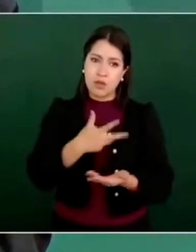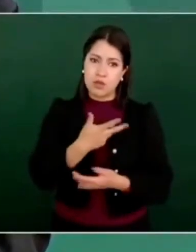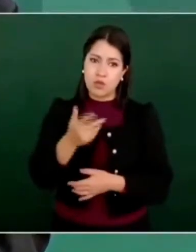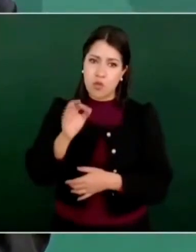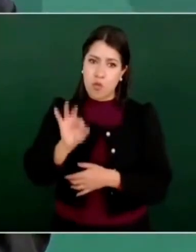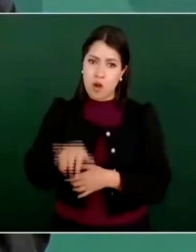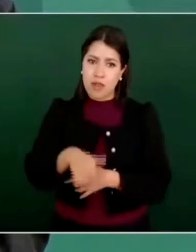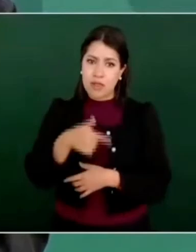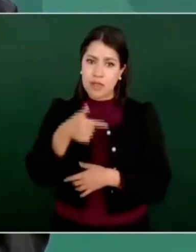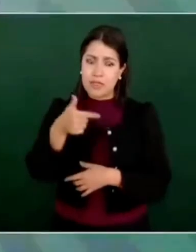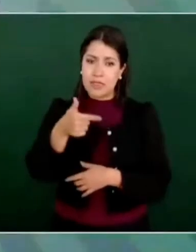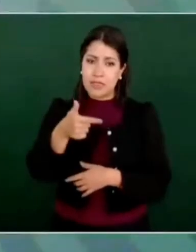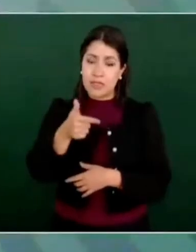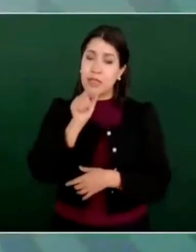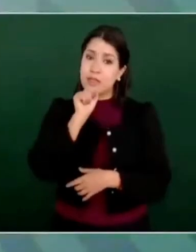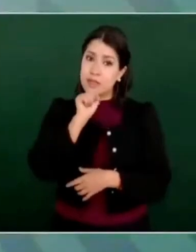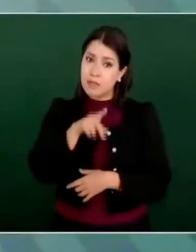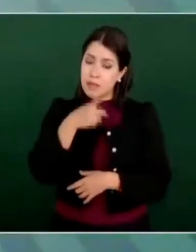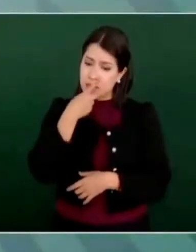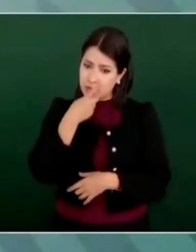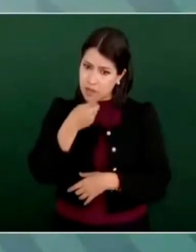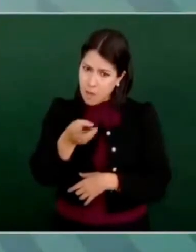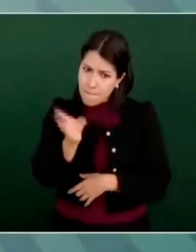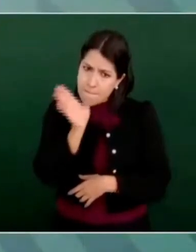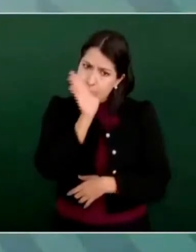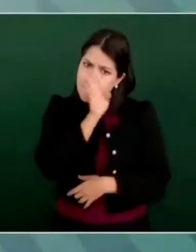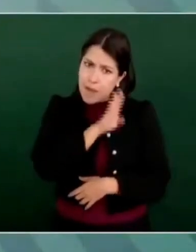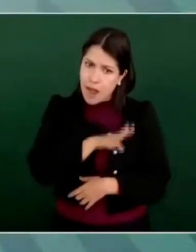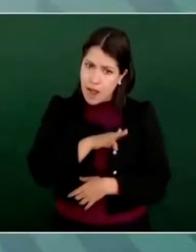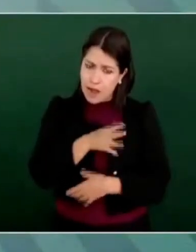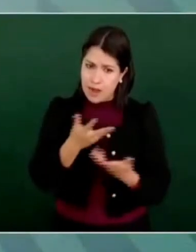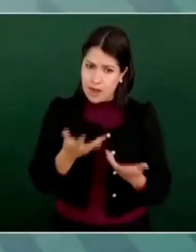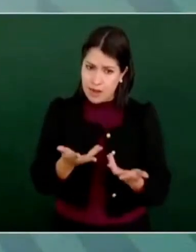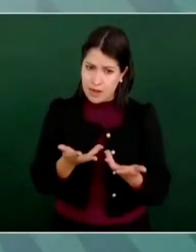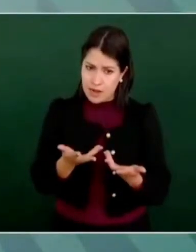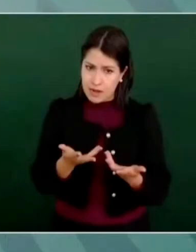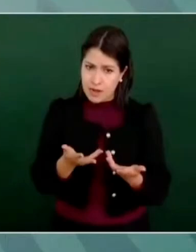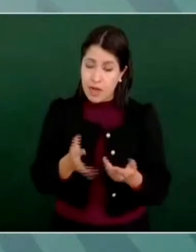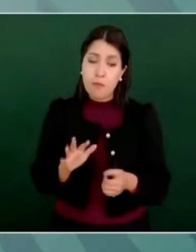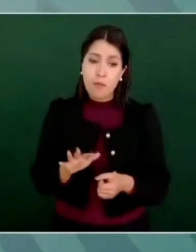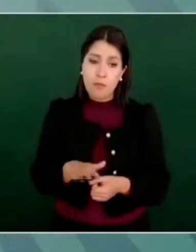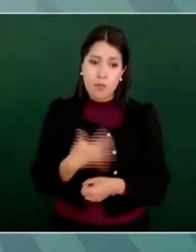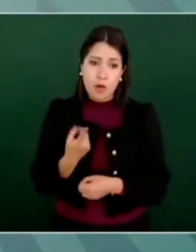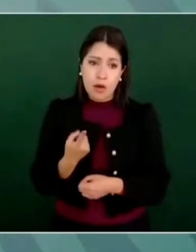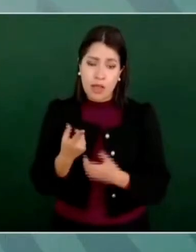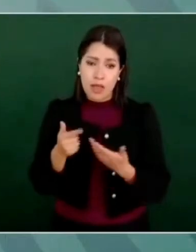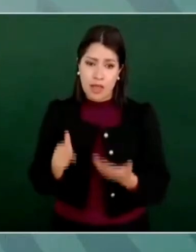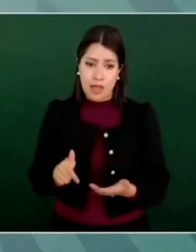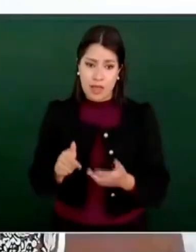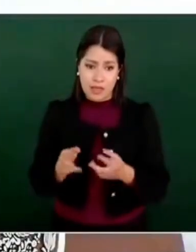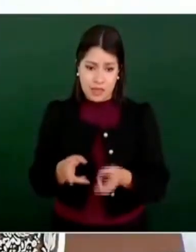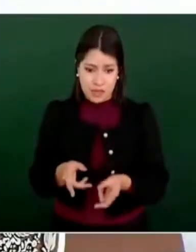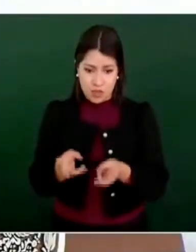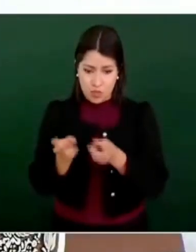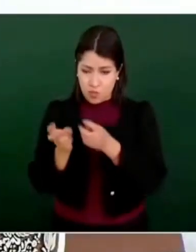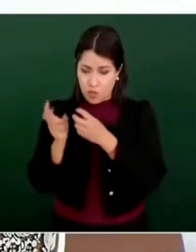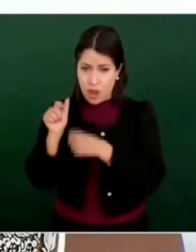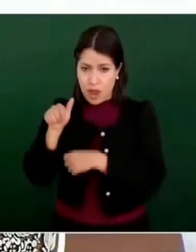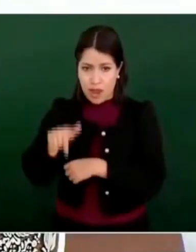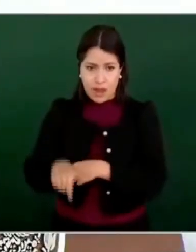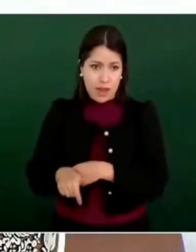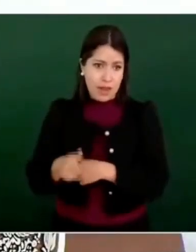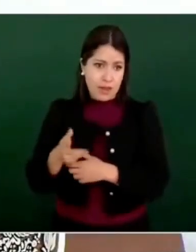Y desde luego condenó el despojo de nuestro territorio.